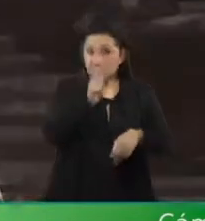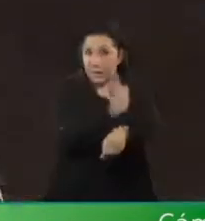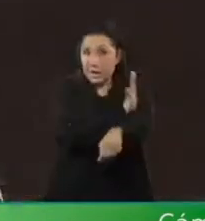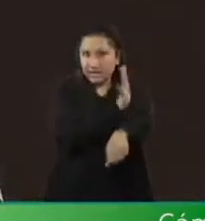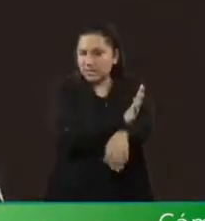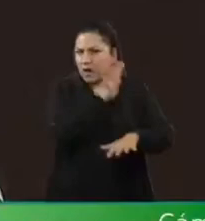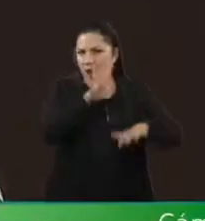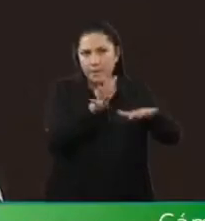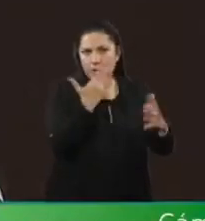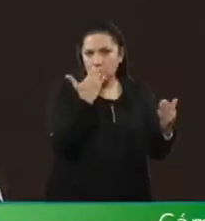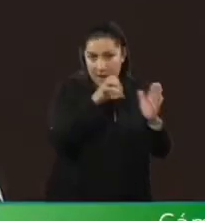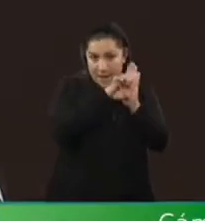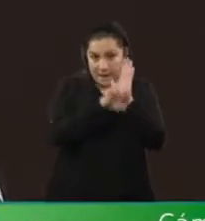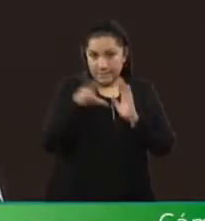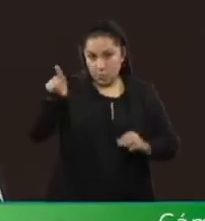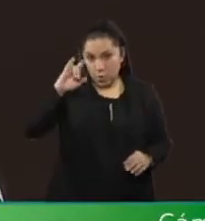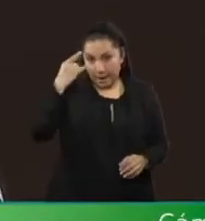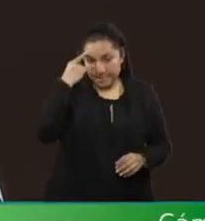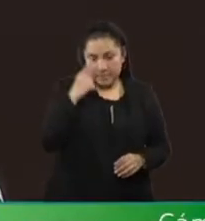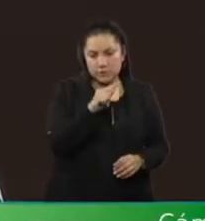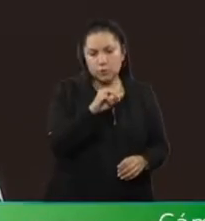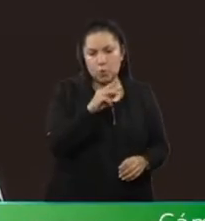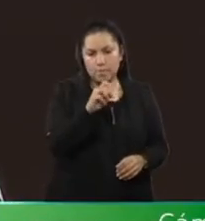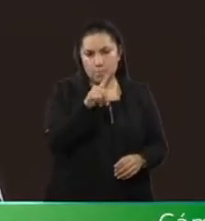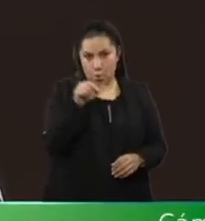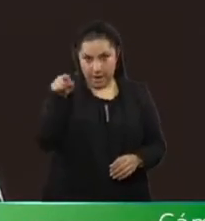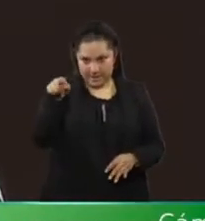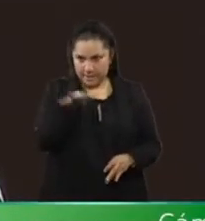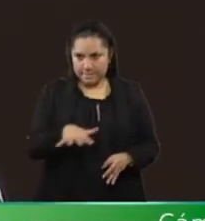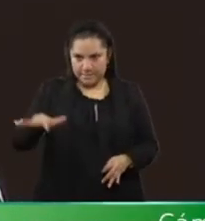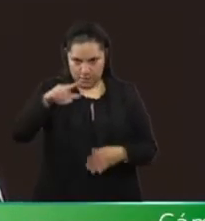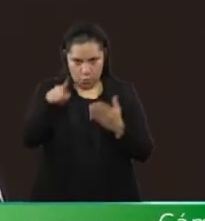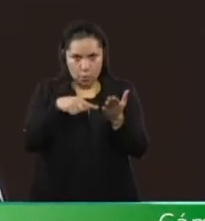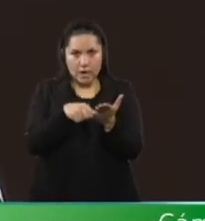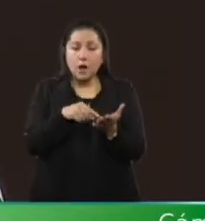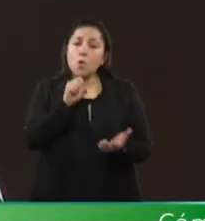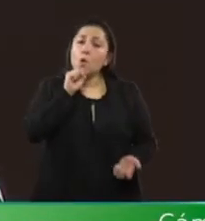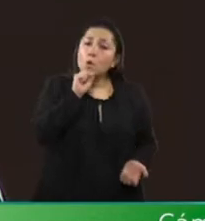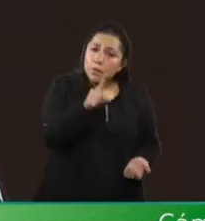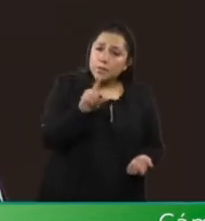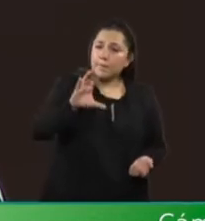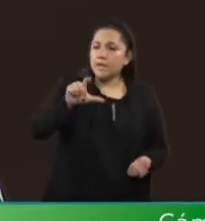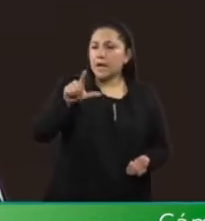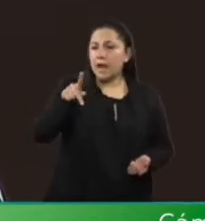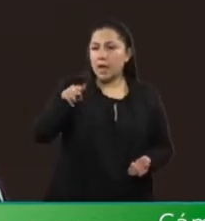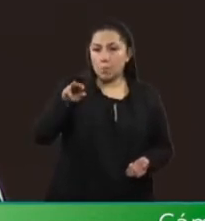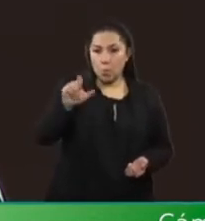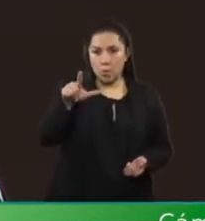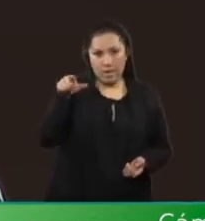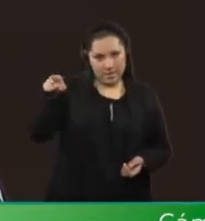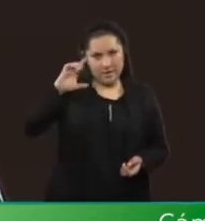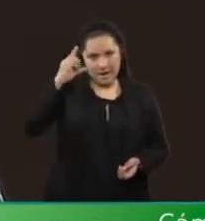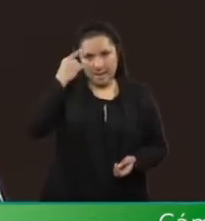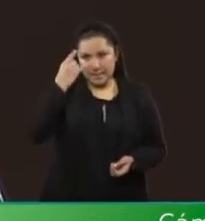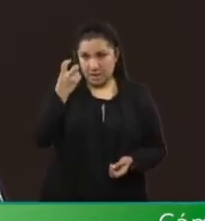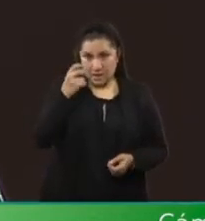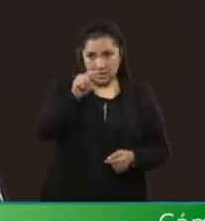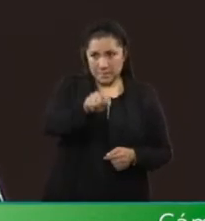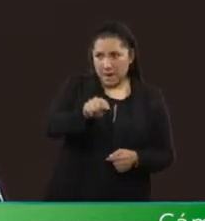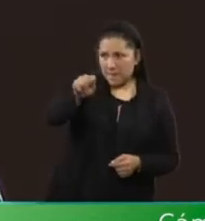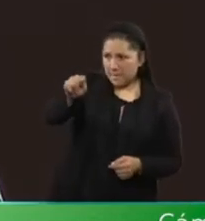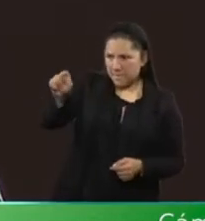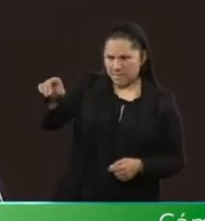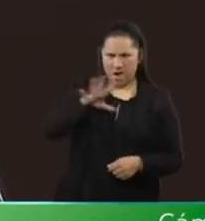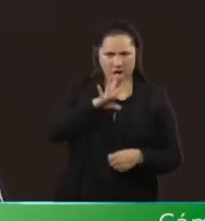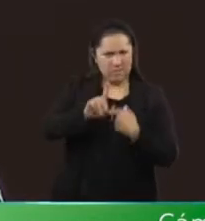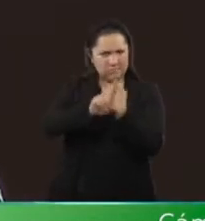en Campeche o comunidades diversas del municipio de Calakmul en el estado de Campeche. Señoras y señores, para un claro